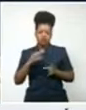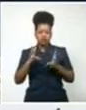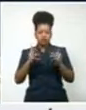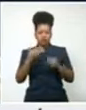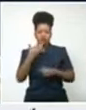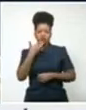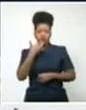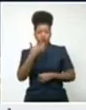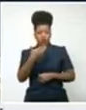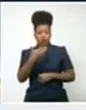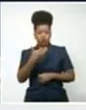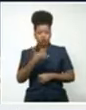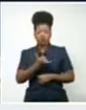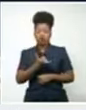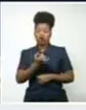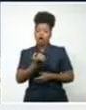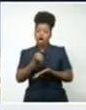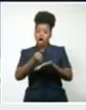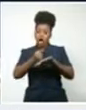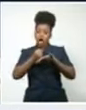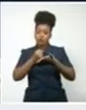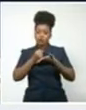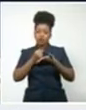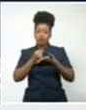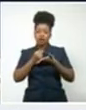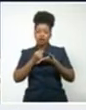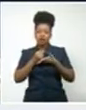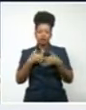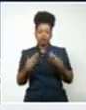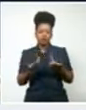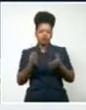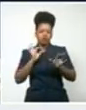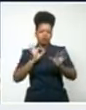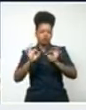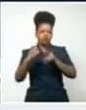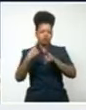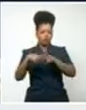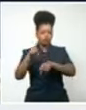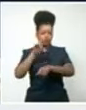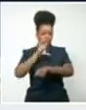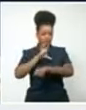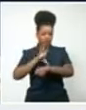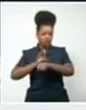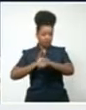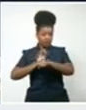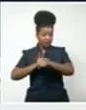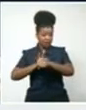antipalúdico que se utiliza en el mundo entero para el tratamiento del paludismo.